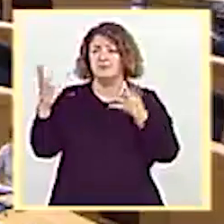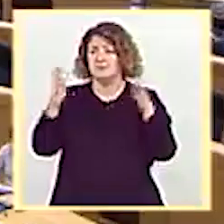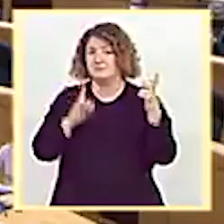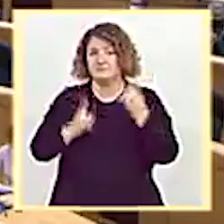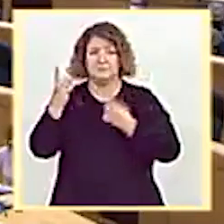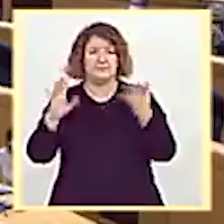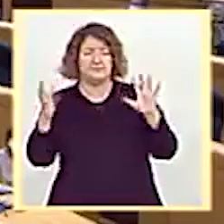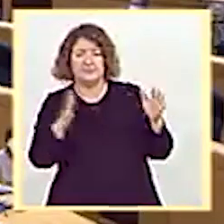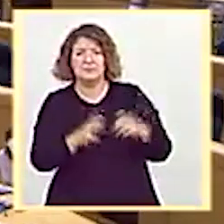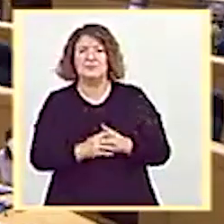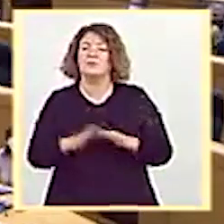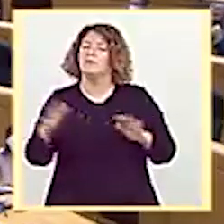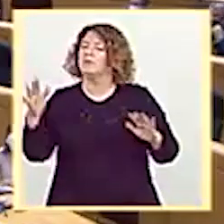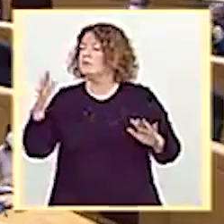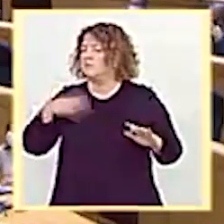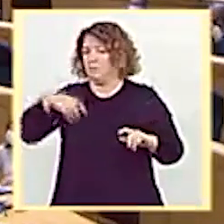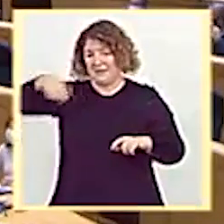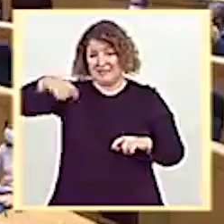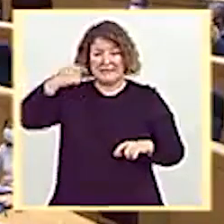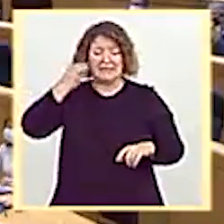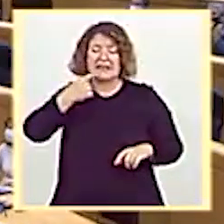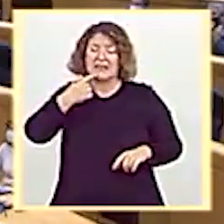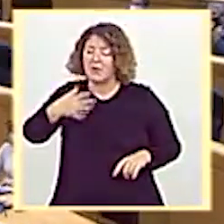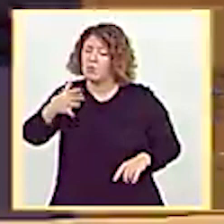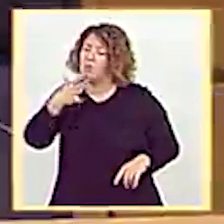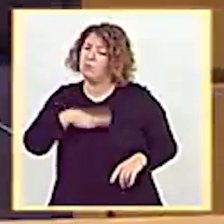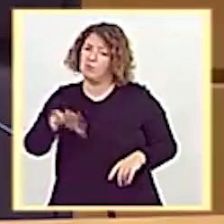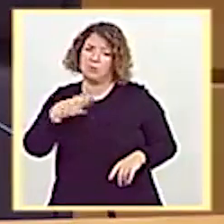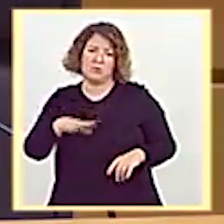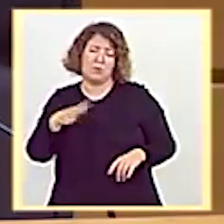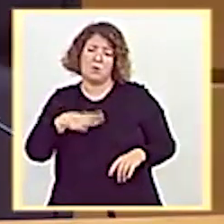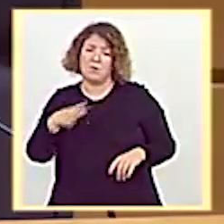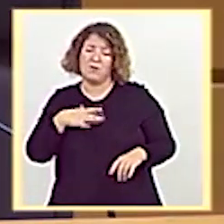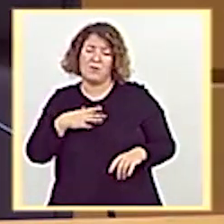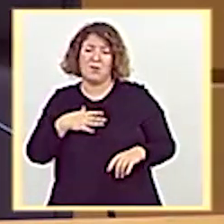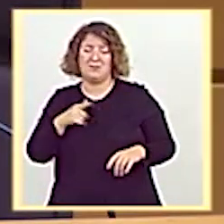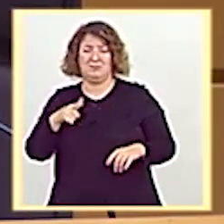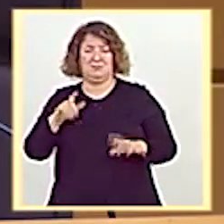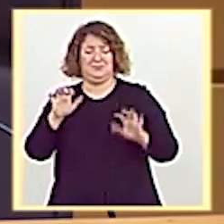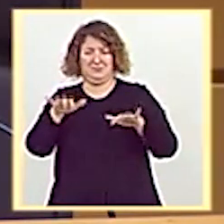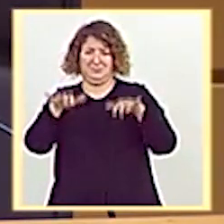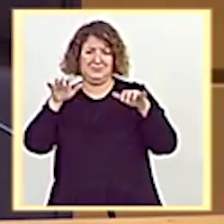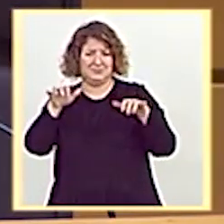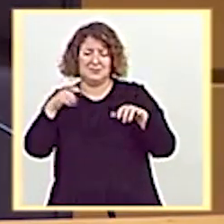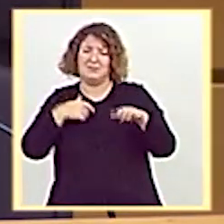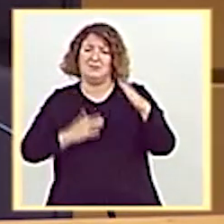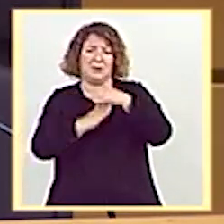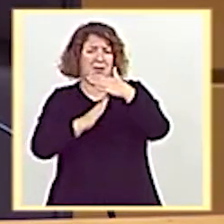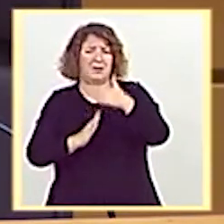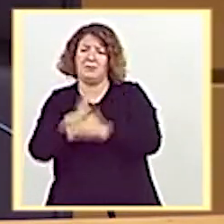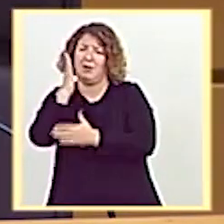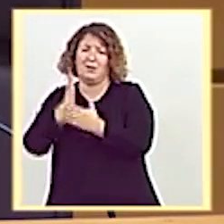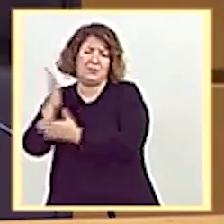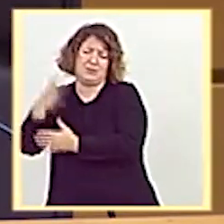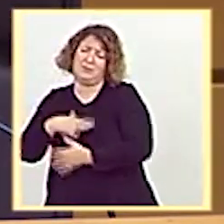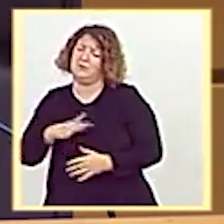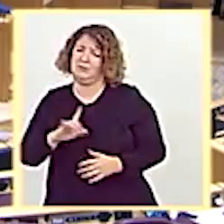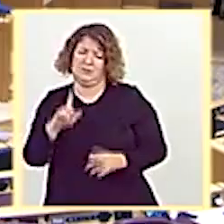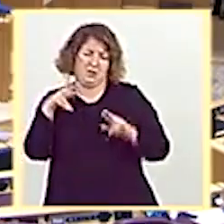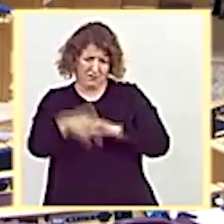Por favor, evitemos interrumpir durante el pleno. Gracias, señoría. Señora ministra, tiene la